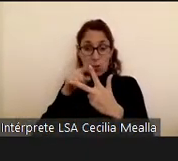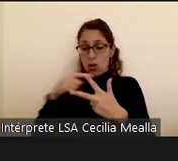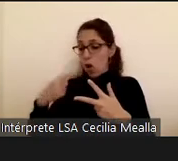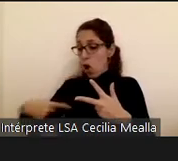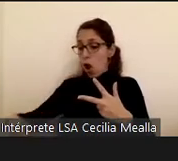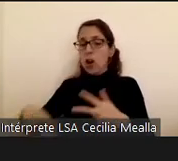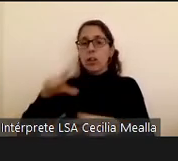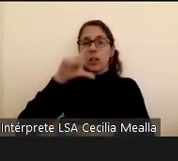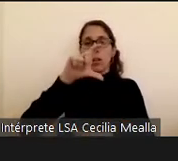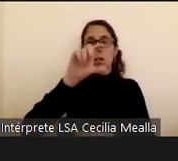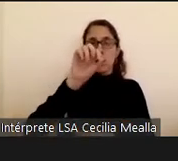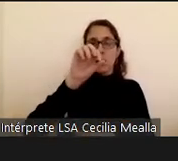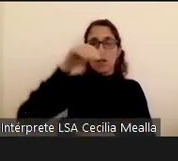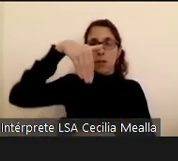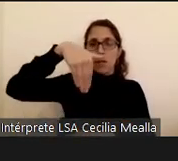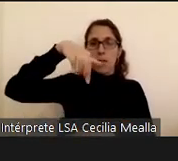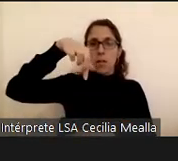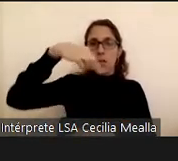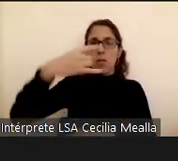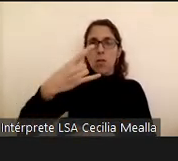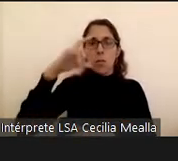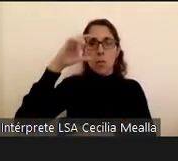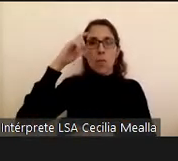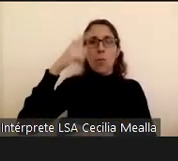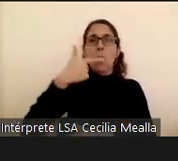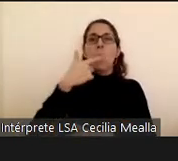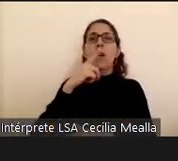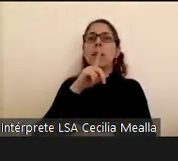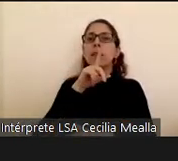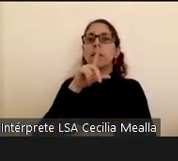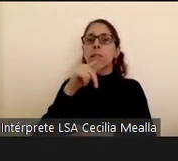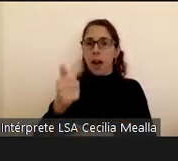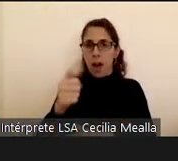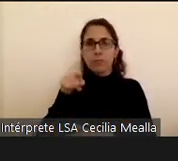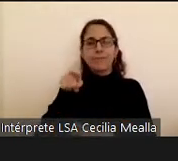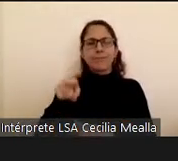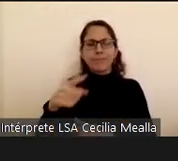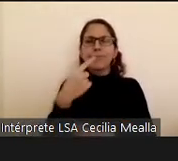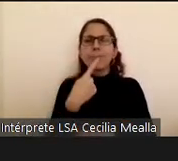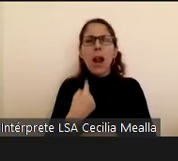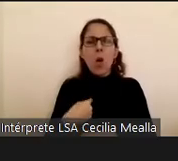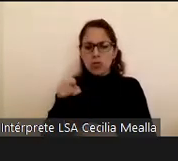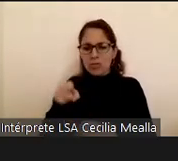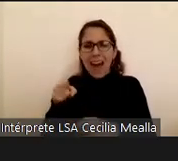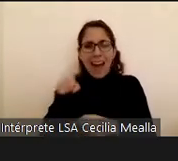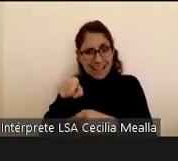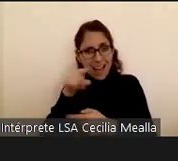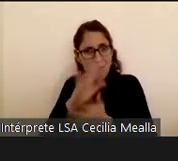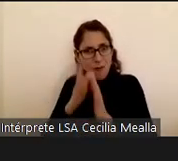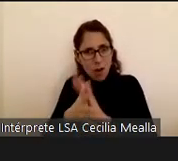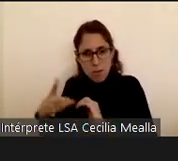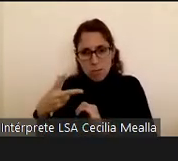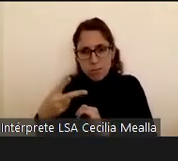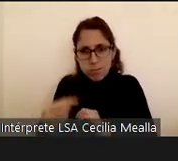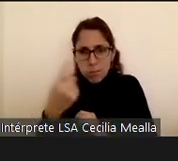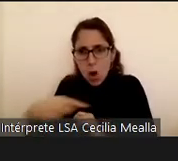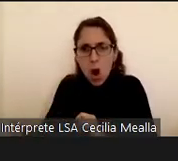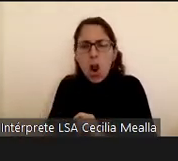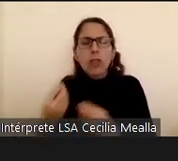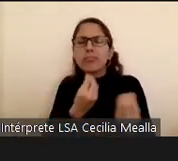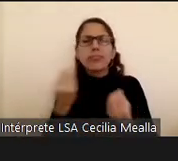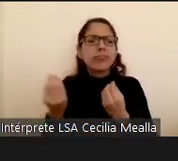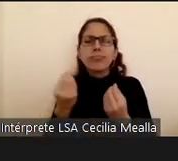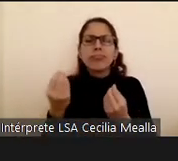los componentes generales se refiere a, por ejemplo, colorante primario,